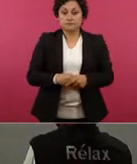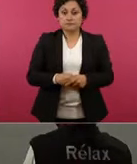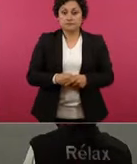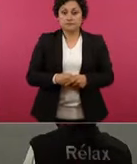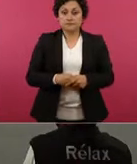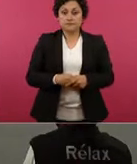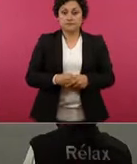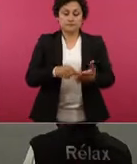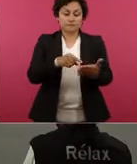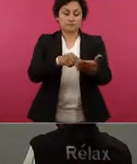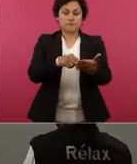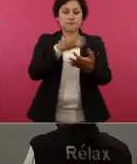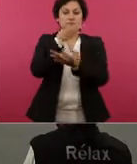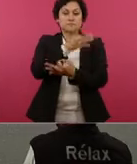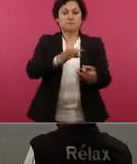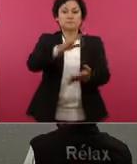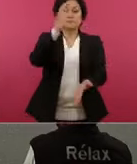Paralizando la entrega de libros.